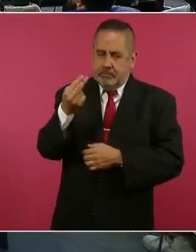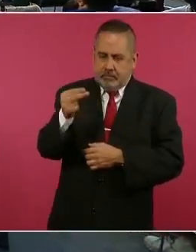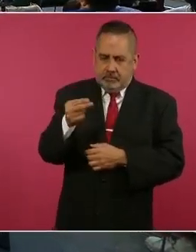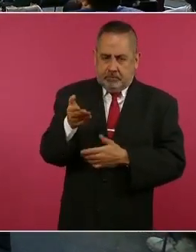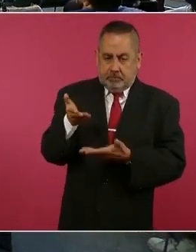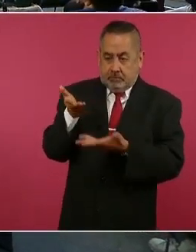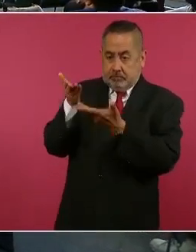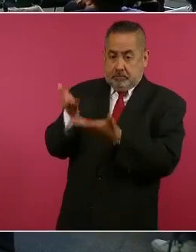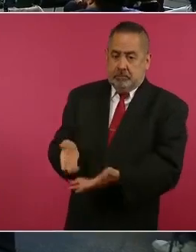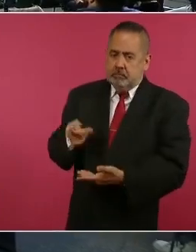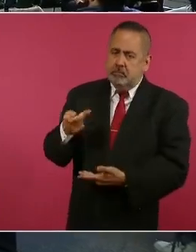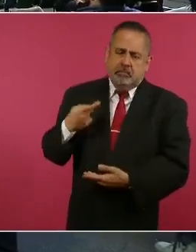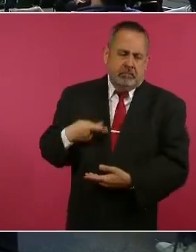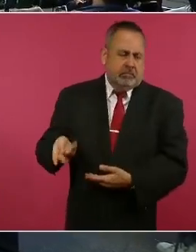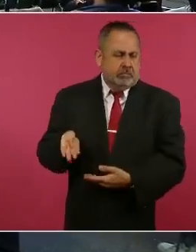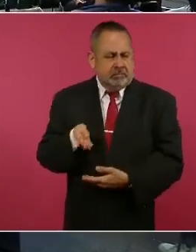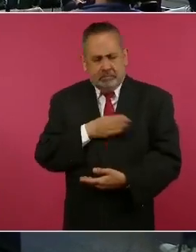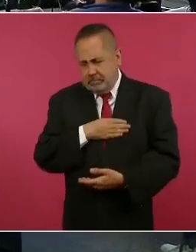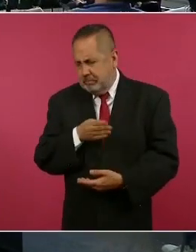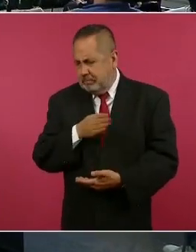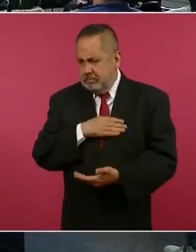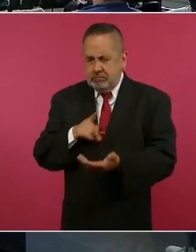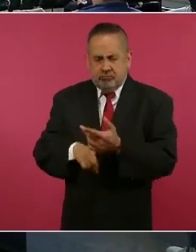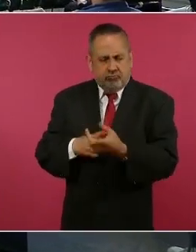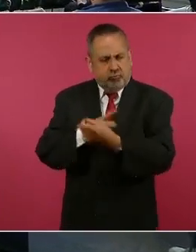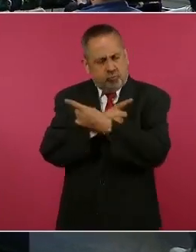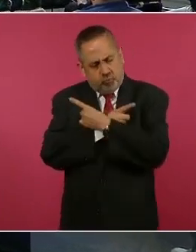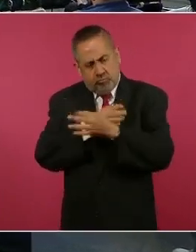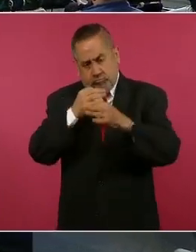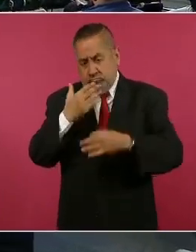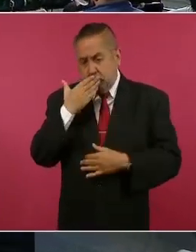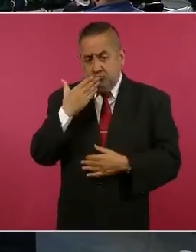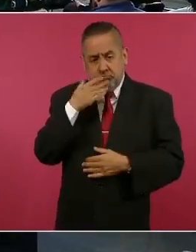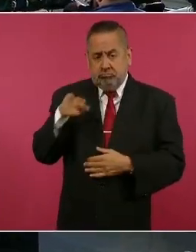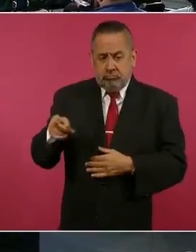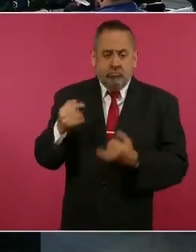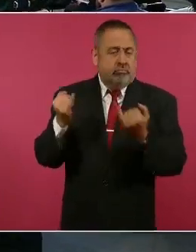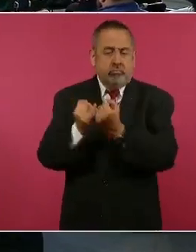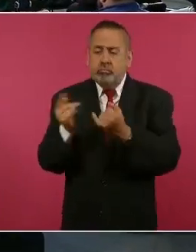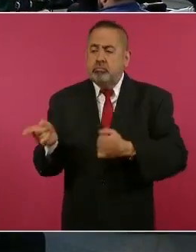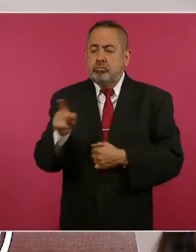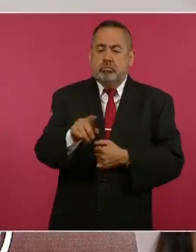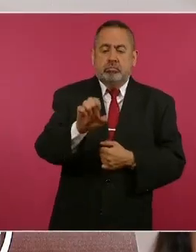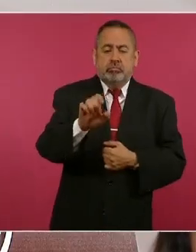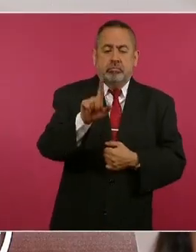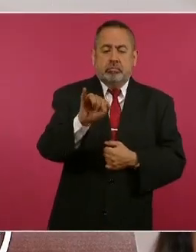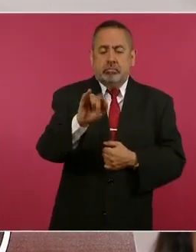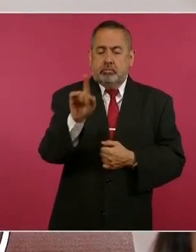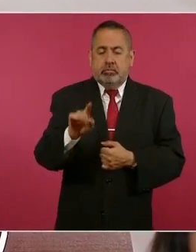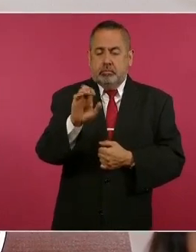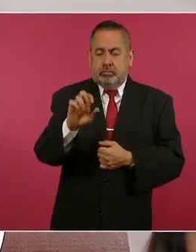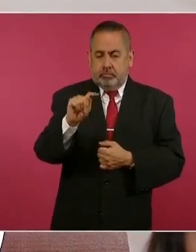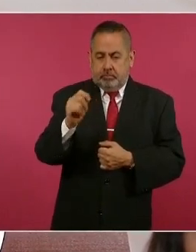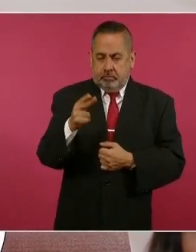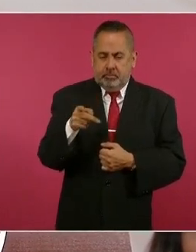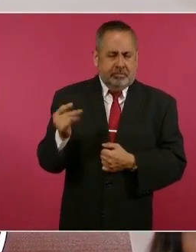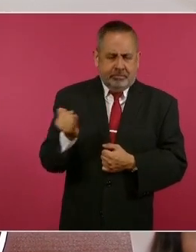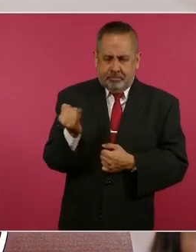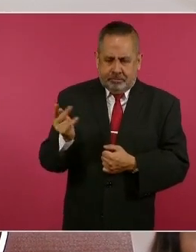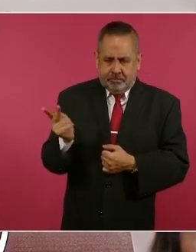Con él, que es una persona muy decente, igual que Elizabeth.